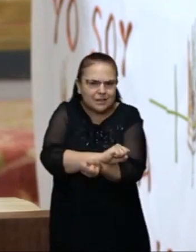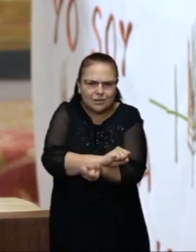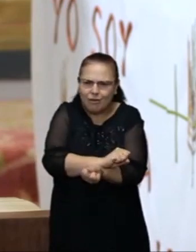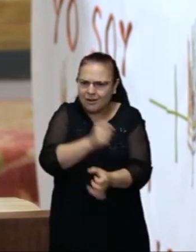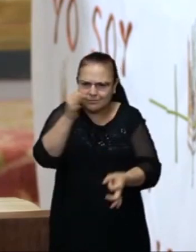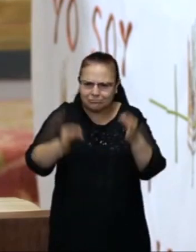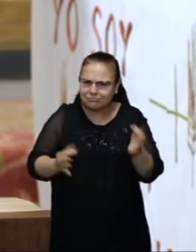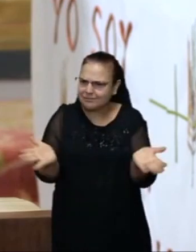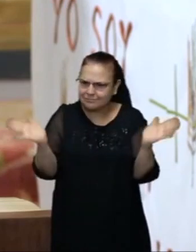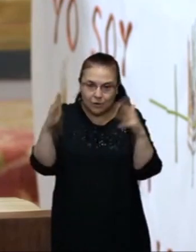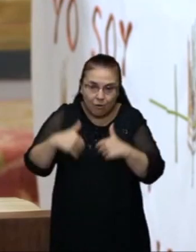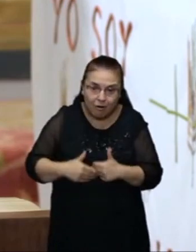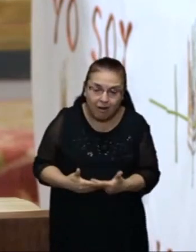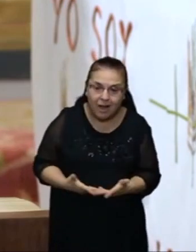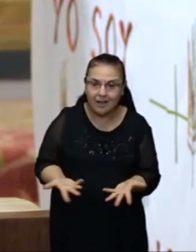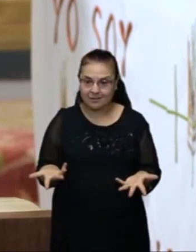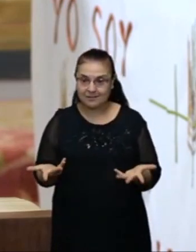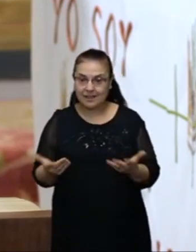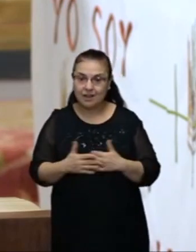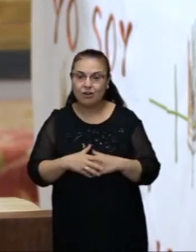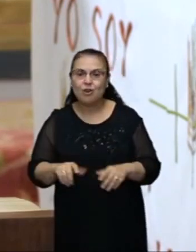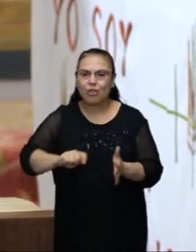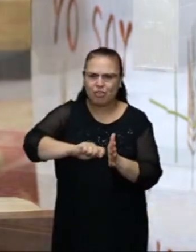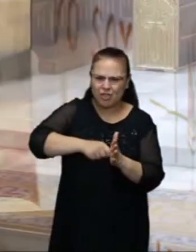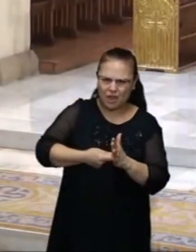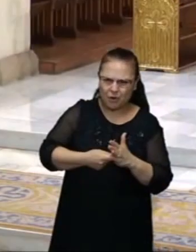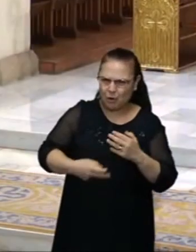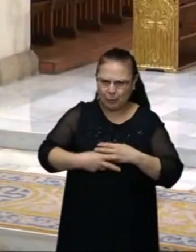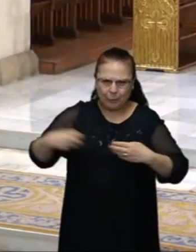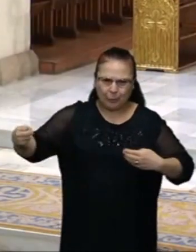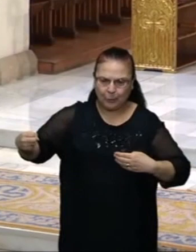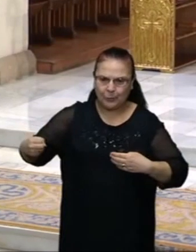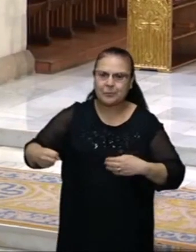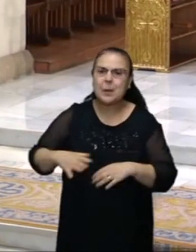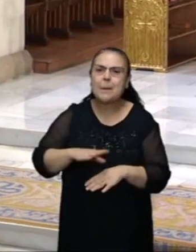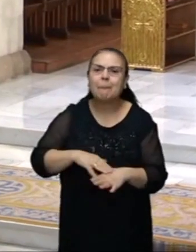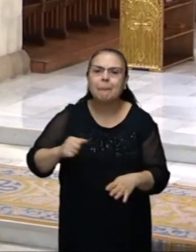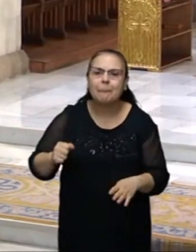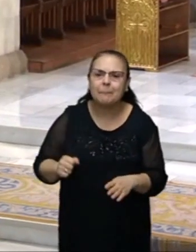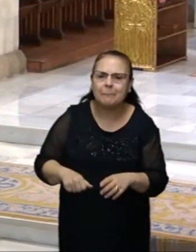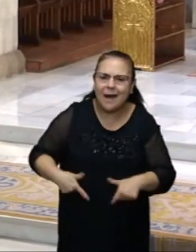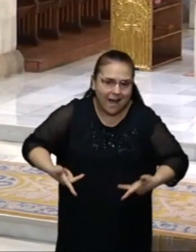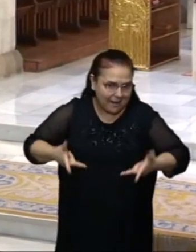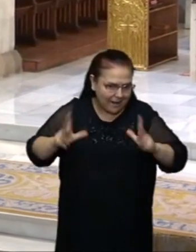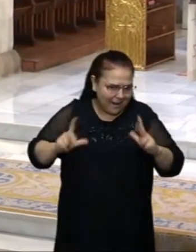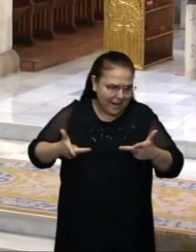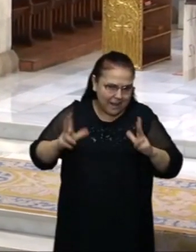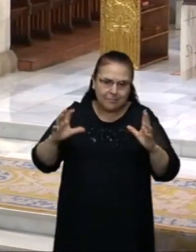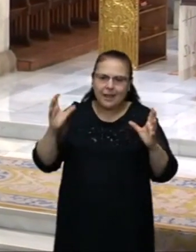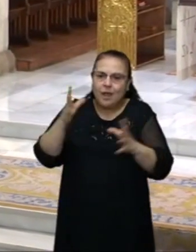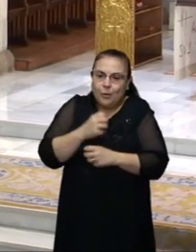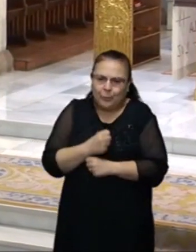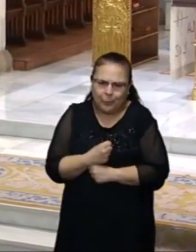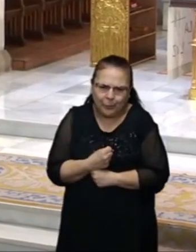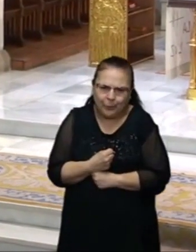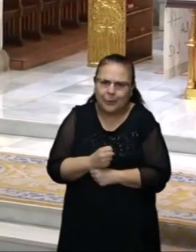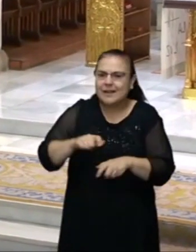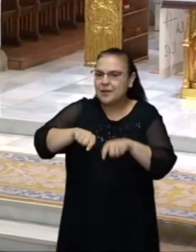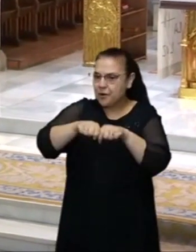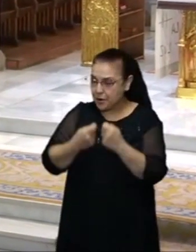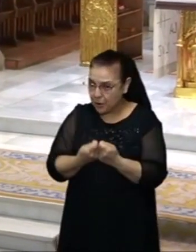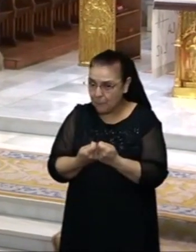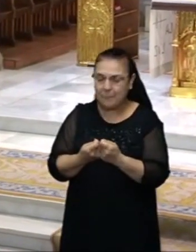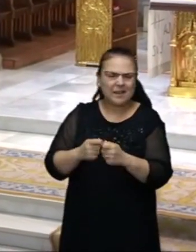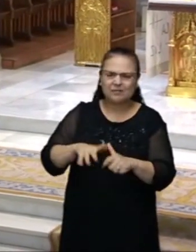injustas, hacer saltar los cerrojos de los cepos, dejar libres a los oprimidos, romper todos